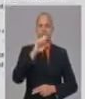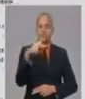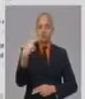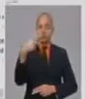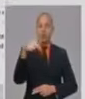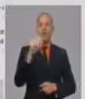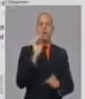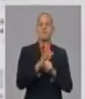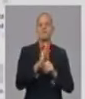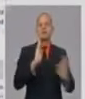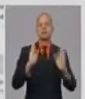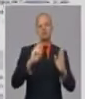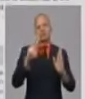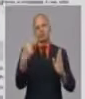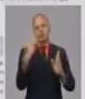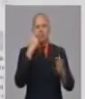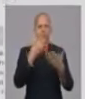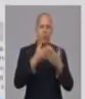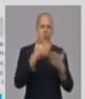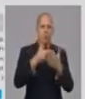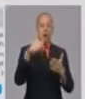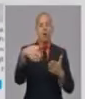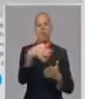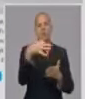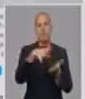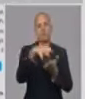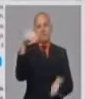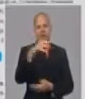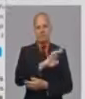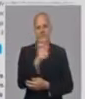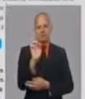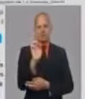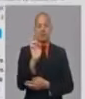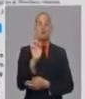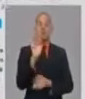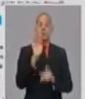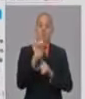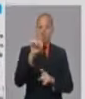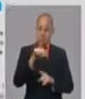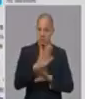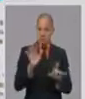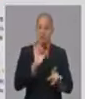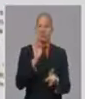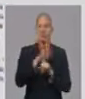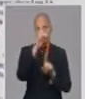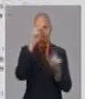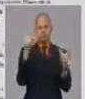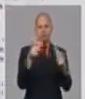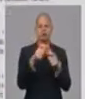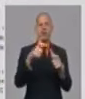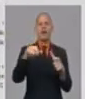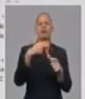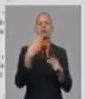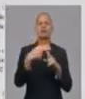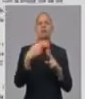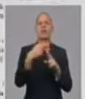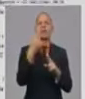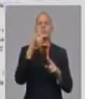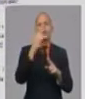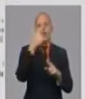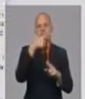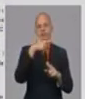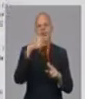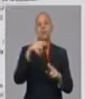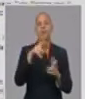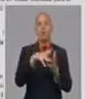la fase 2B del candidato vacunal Soberana 02 comenzó este lunes en el Policlínico 19 de abril del capitalino